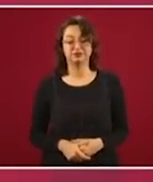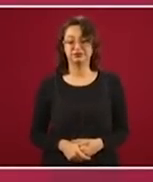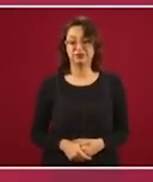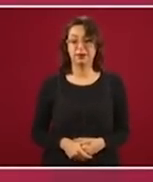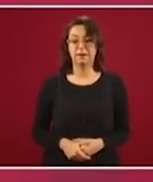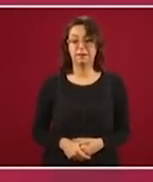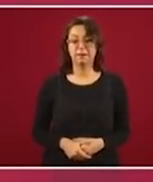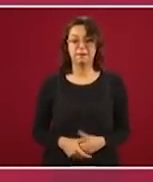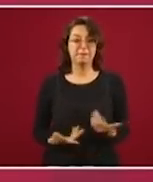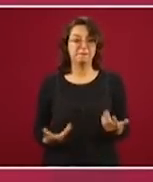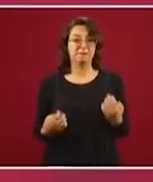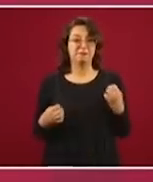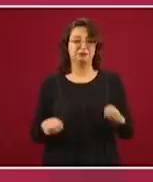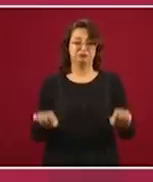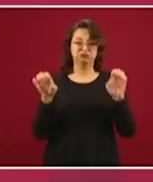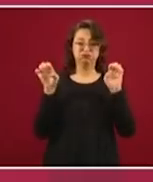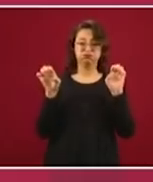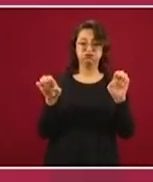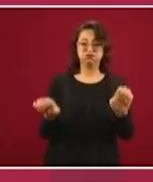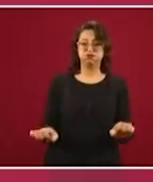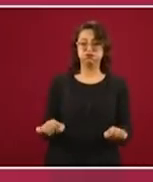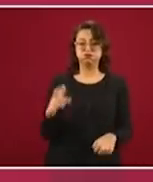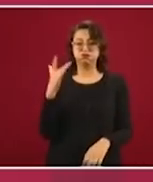por ser tan extravagante.